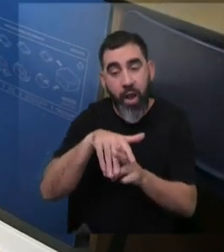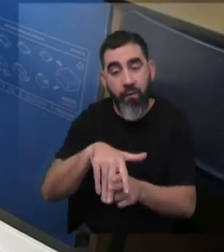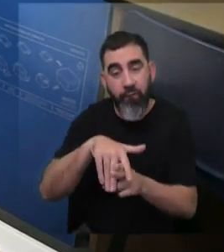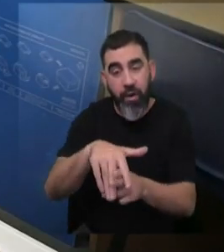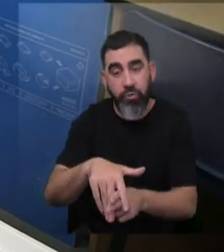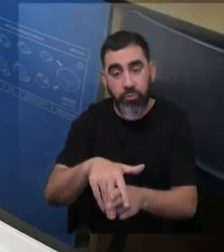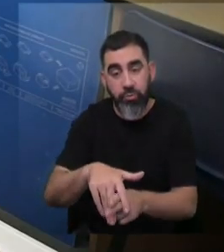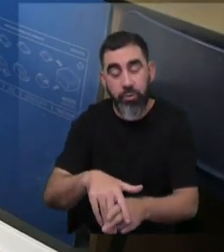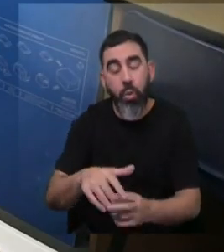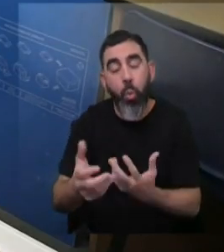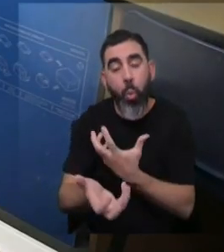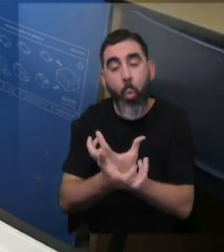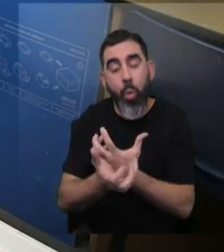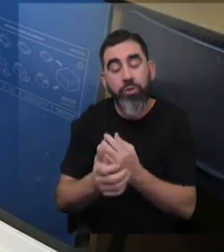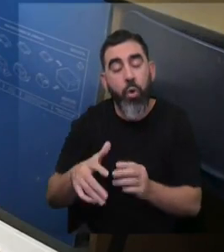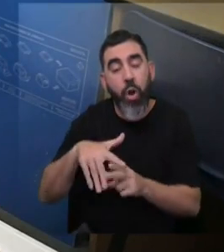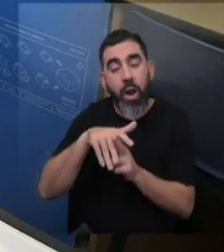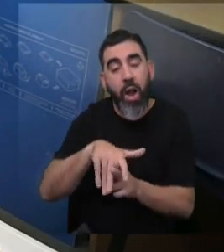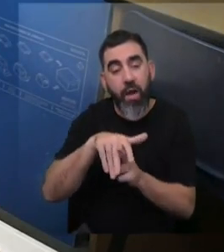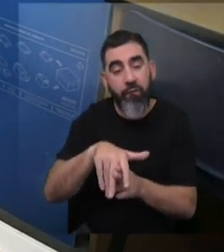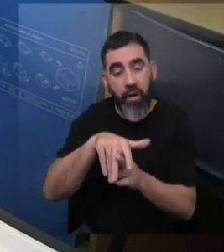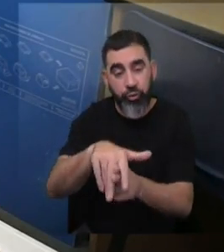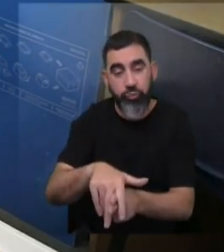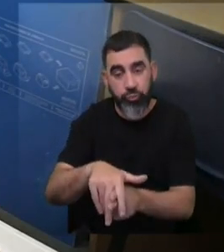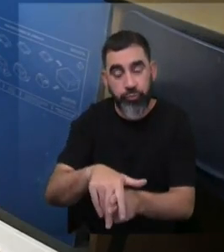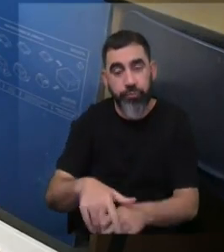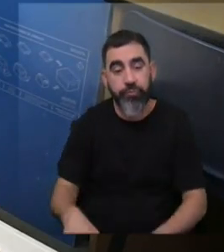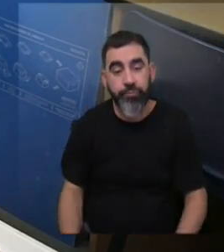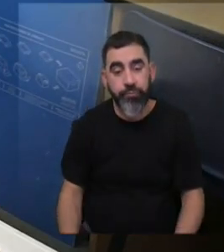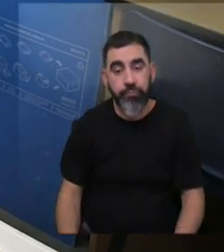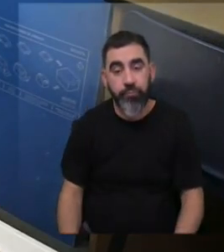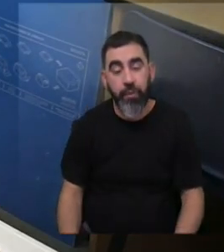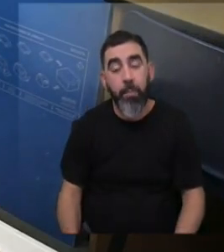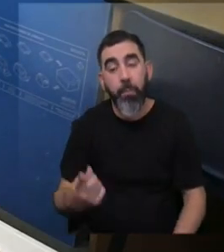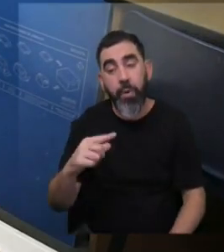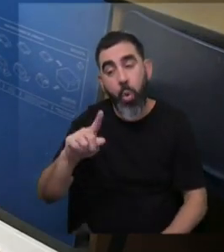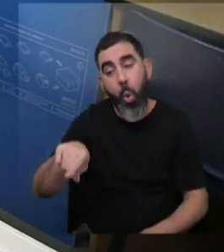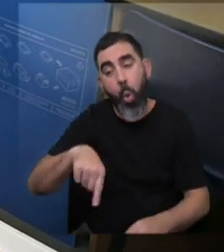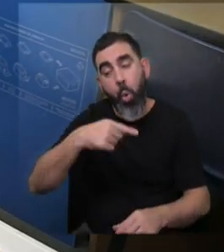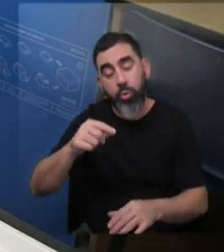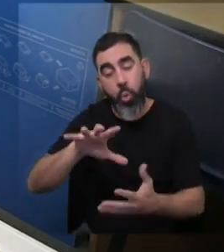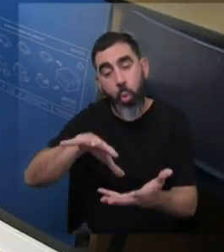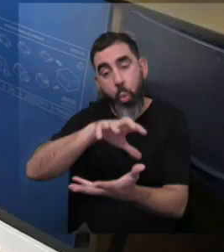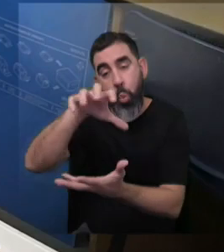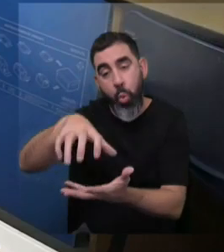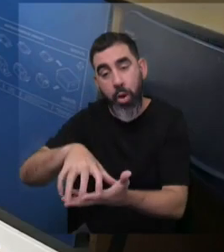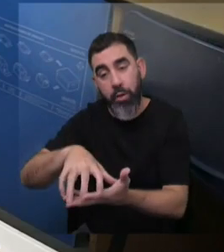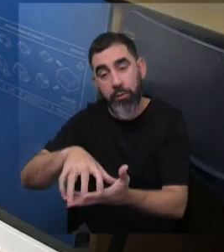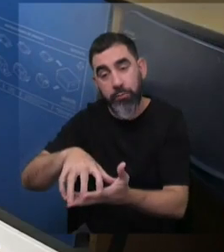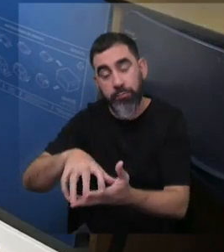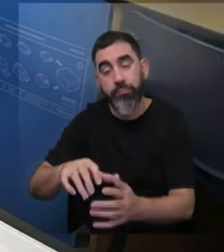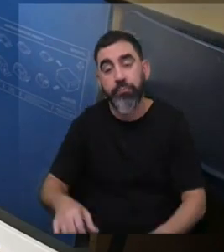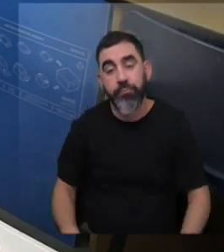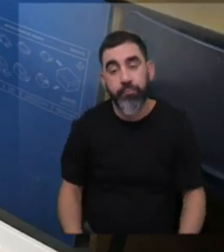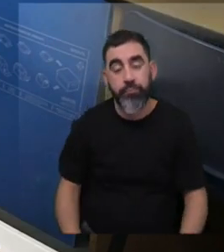también. Este es un hueso de caballo también. Pero aparece en otro sitio que, asociado, eso también es